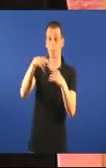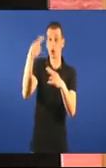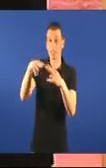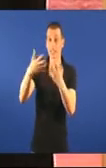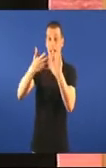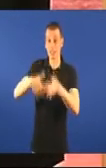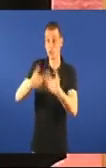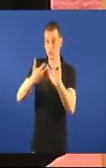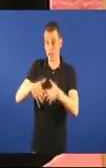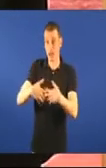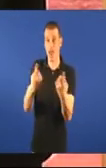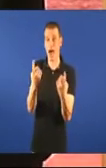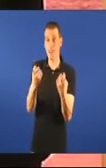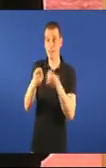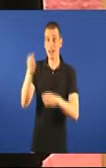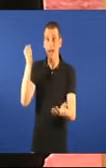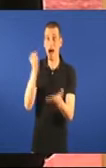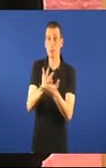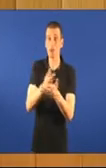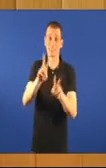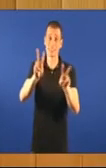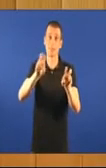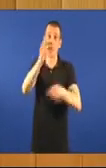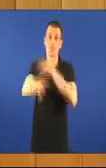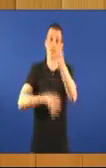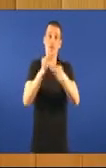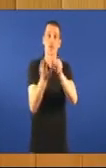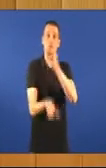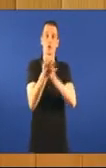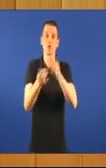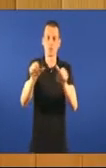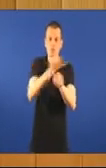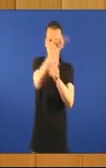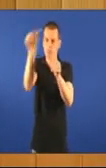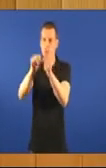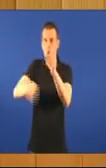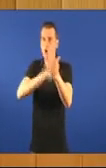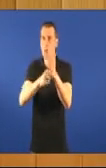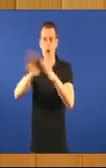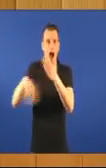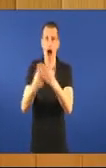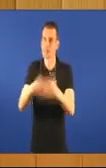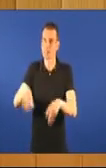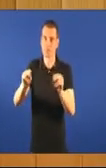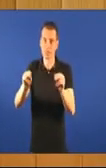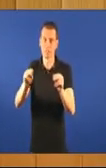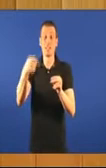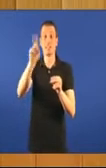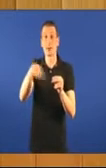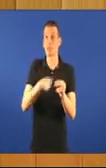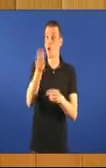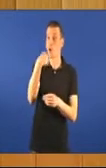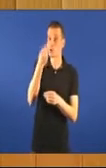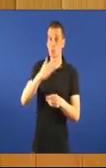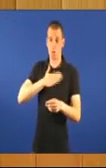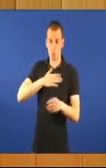industrial que aposte por que os ciclos productivos se completen en Galiza e que aposte tamén por favorecer o consumo dos produtos